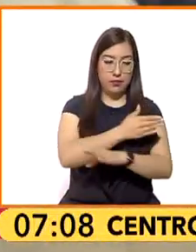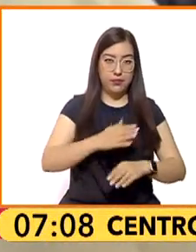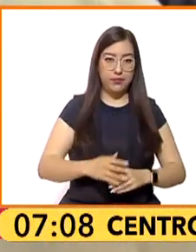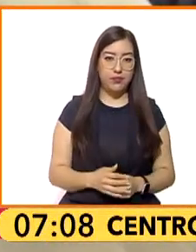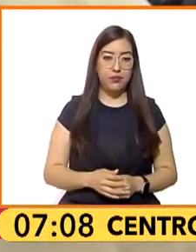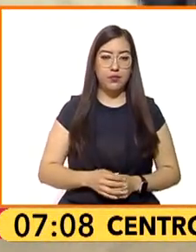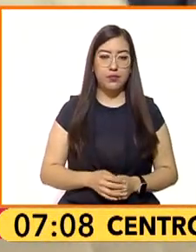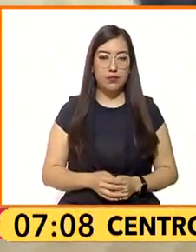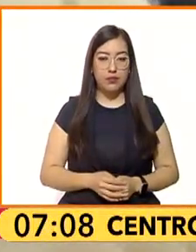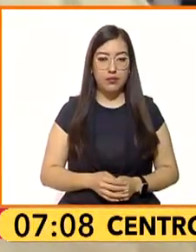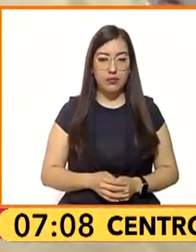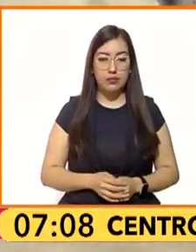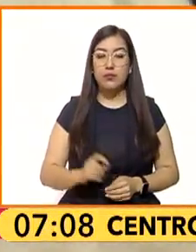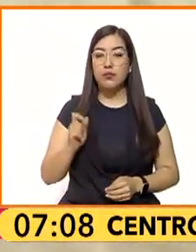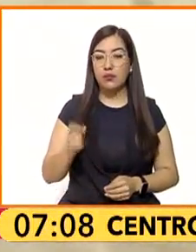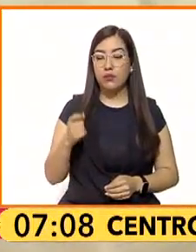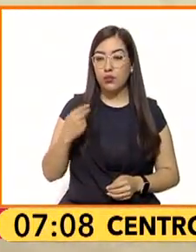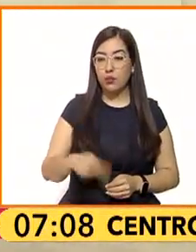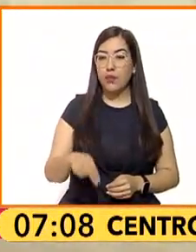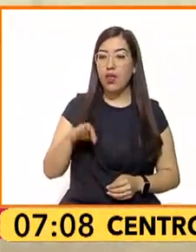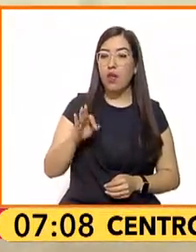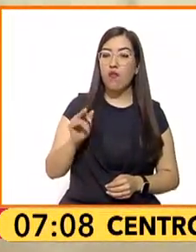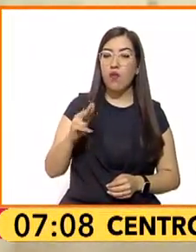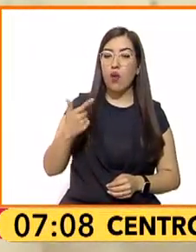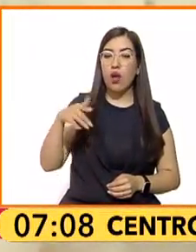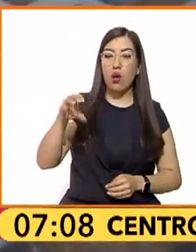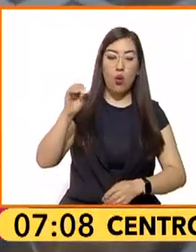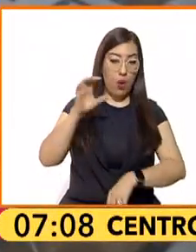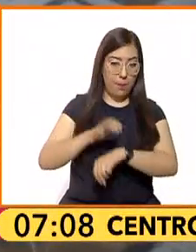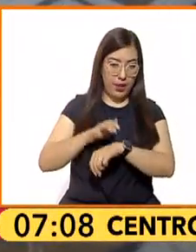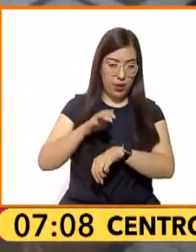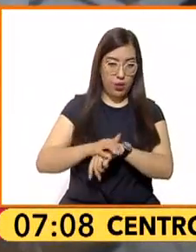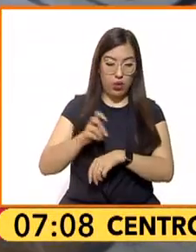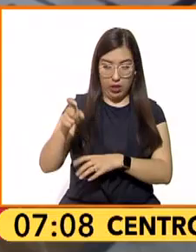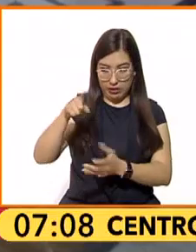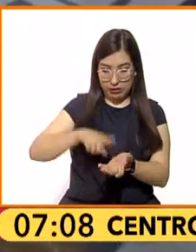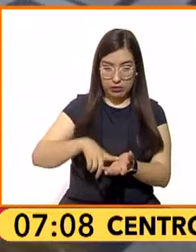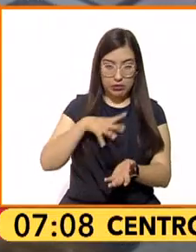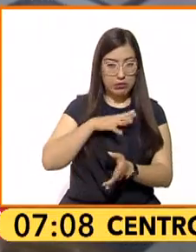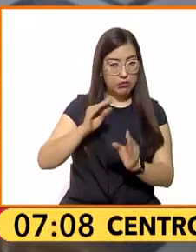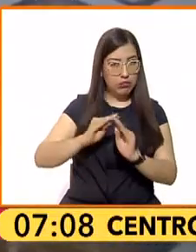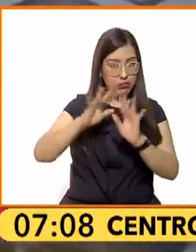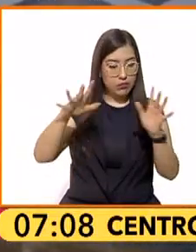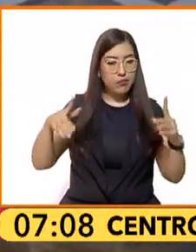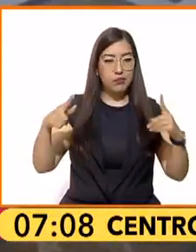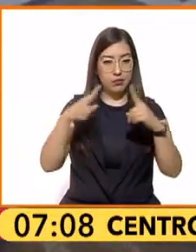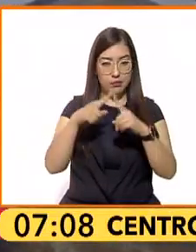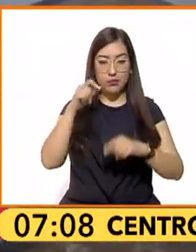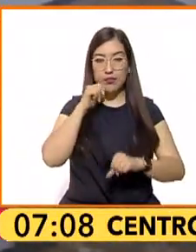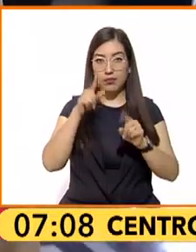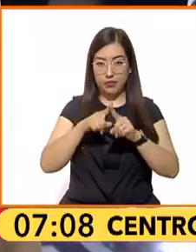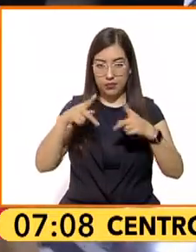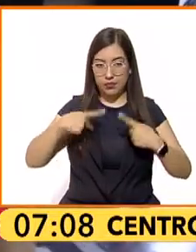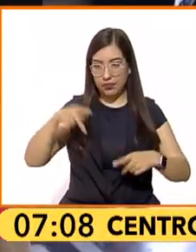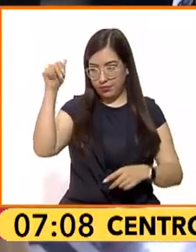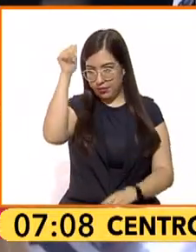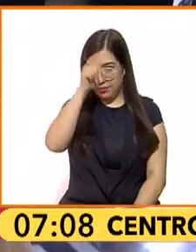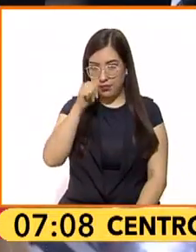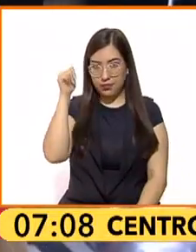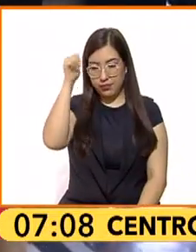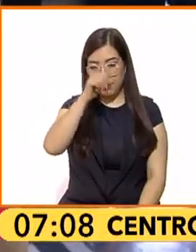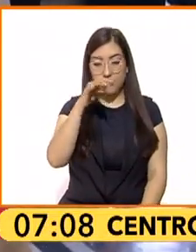sacan antes. Fuego amigo. Fuego amigo. Entonces, por supuesto que había cardenales ahí metidos, ¿no? Hay muchos ejemplos.